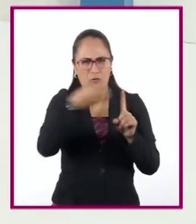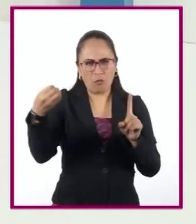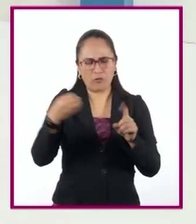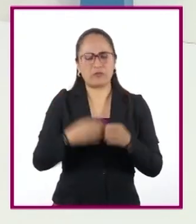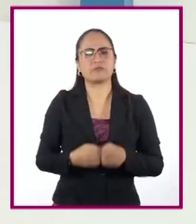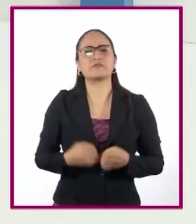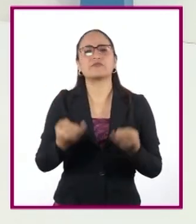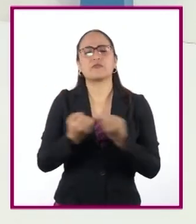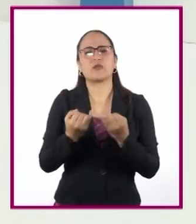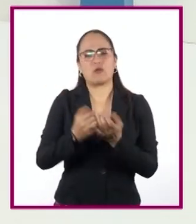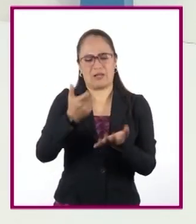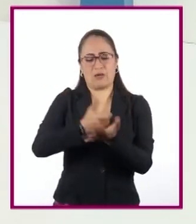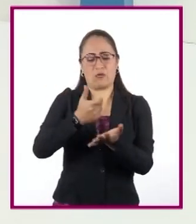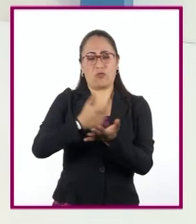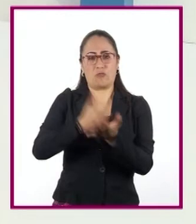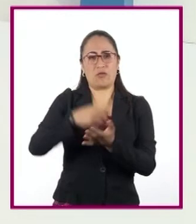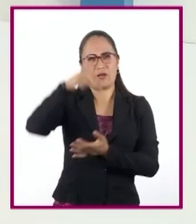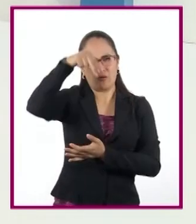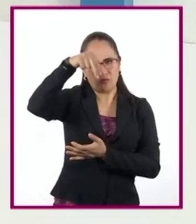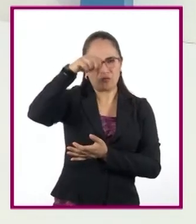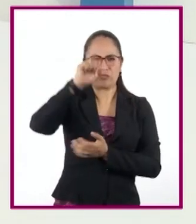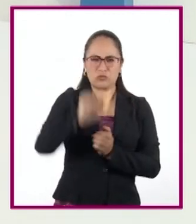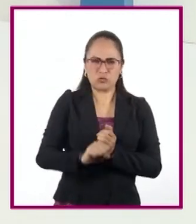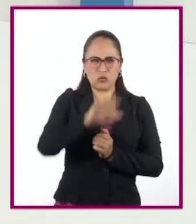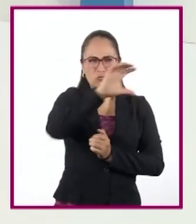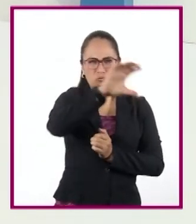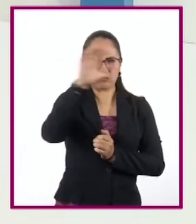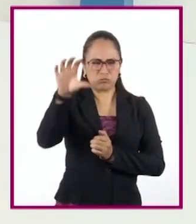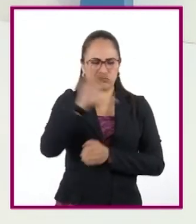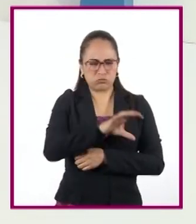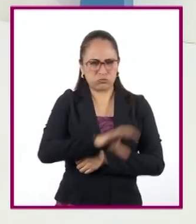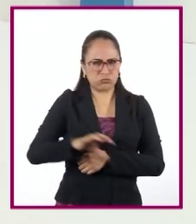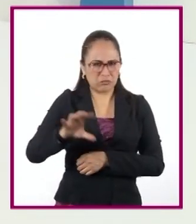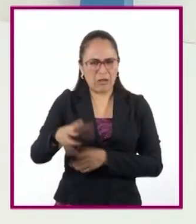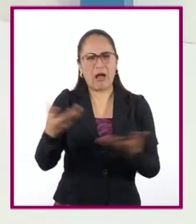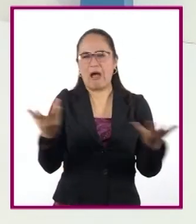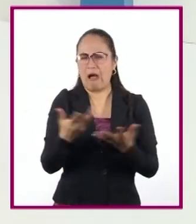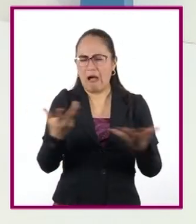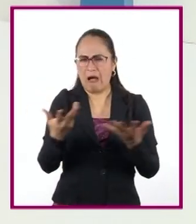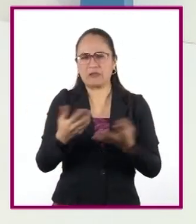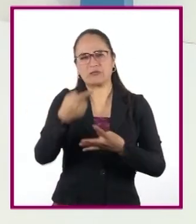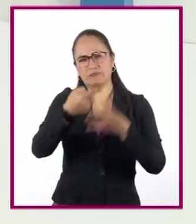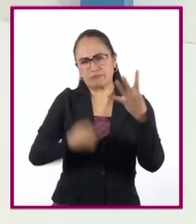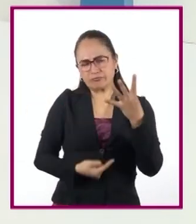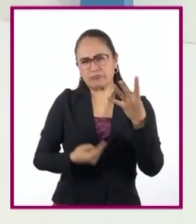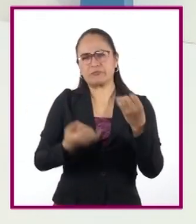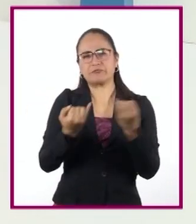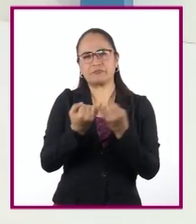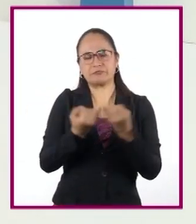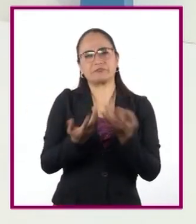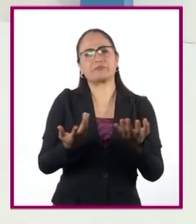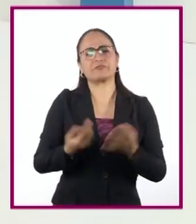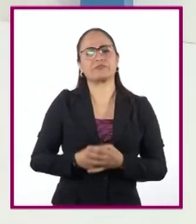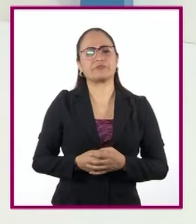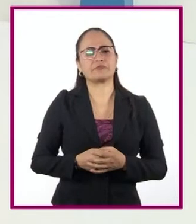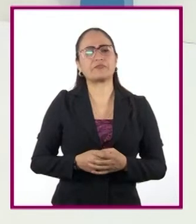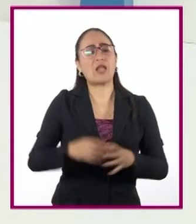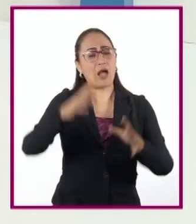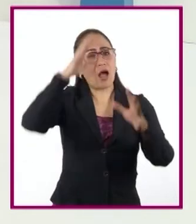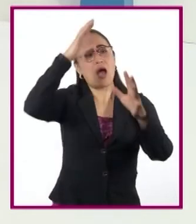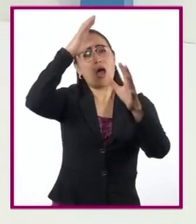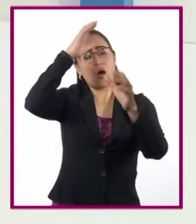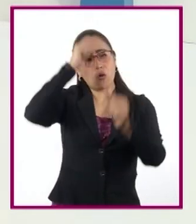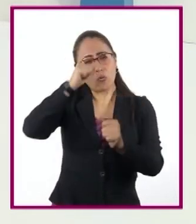las colonias del norte y sur estaban motivadas por prácticas comerciales y vinculadas por el llamado